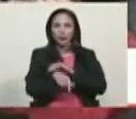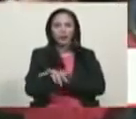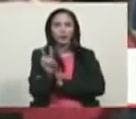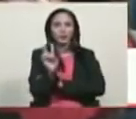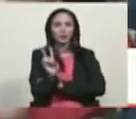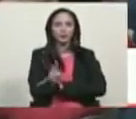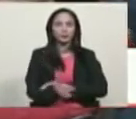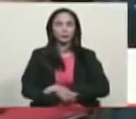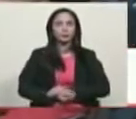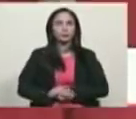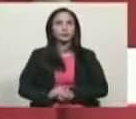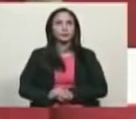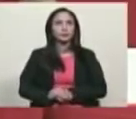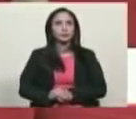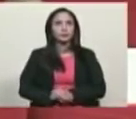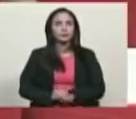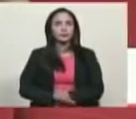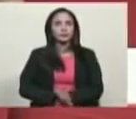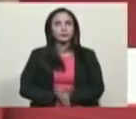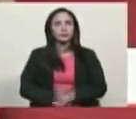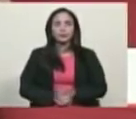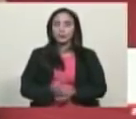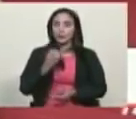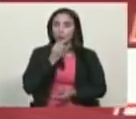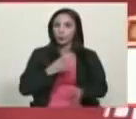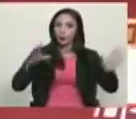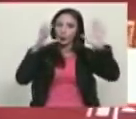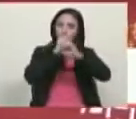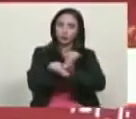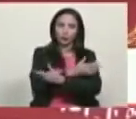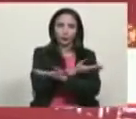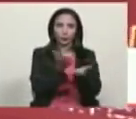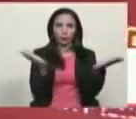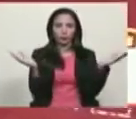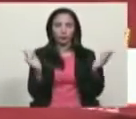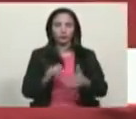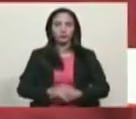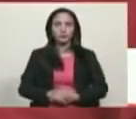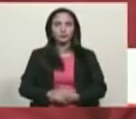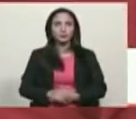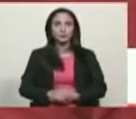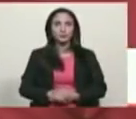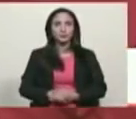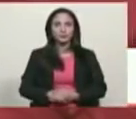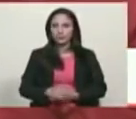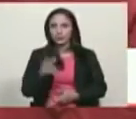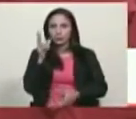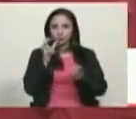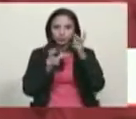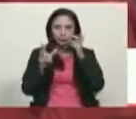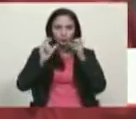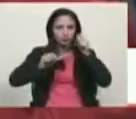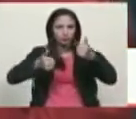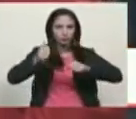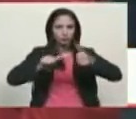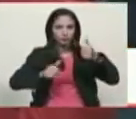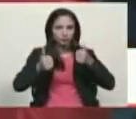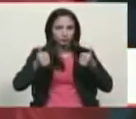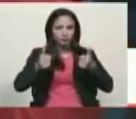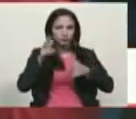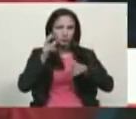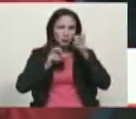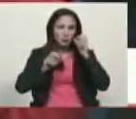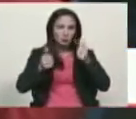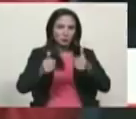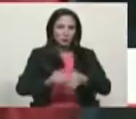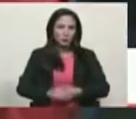Venezuela. Bueno, buenas noches a todos. Se escucha bien, ¿verdad?